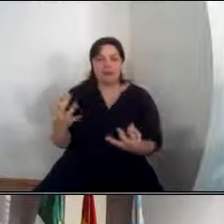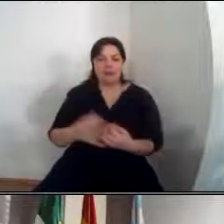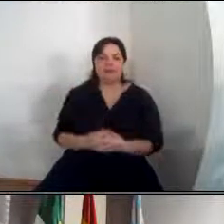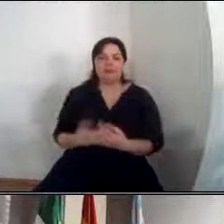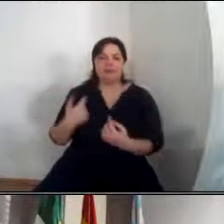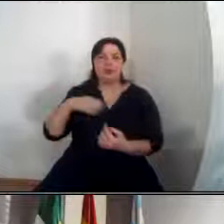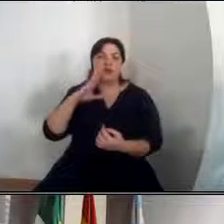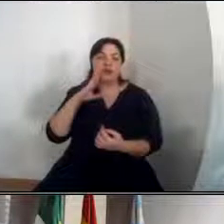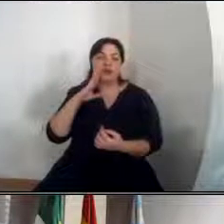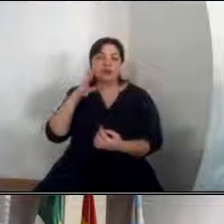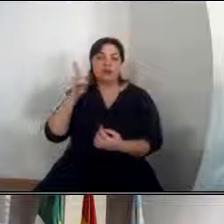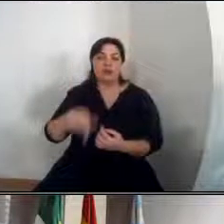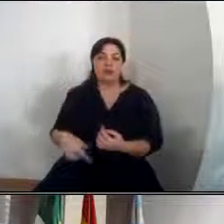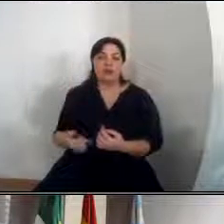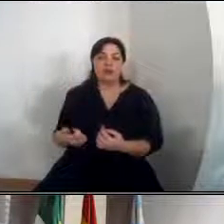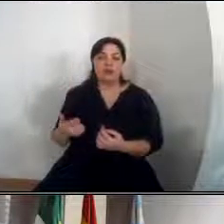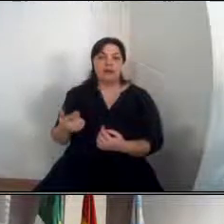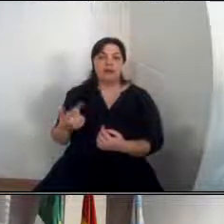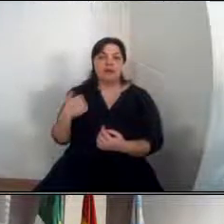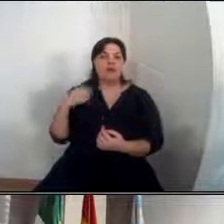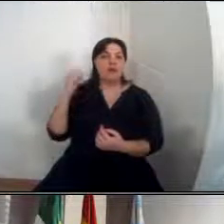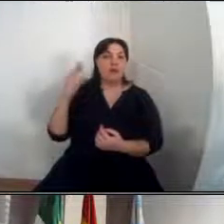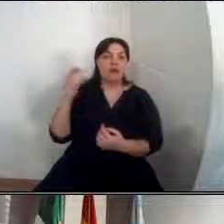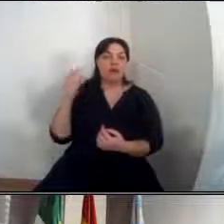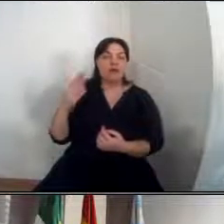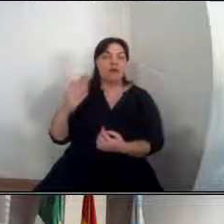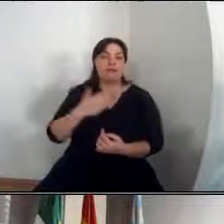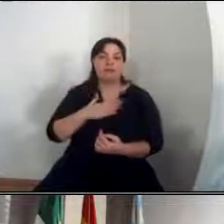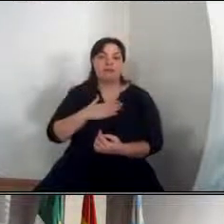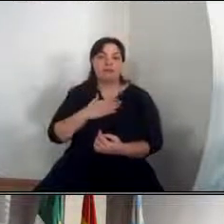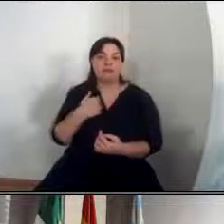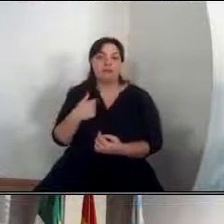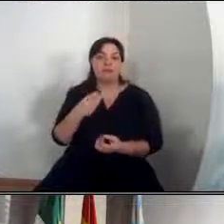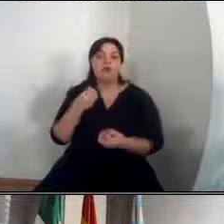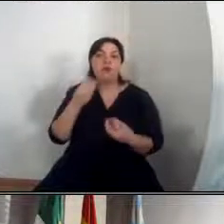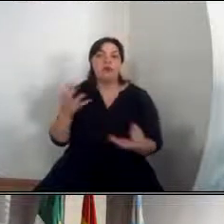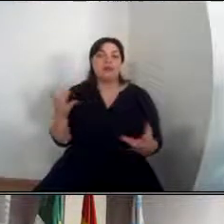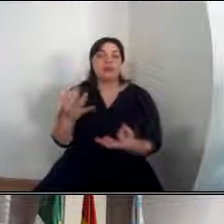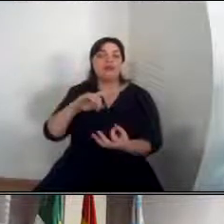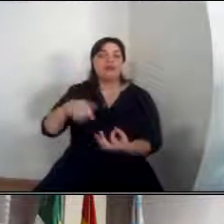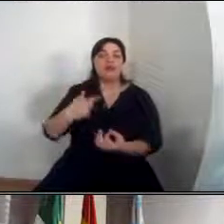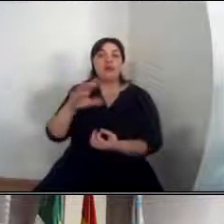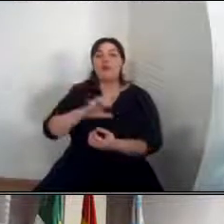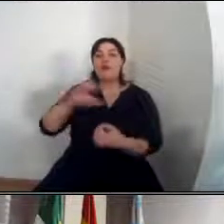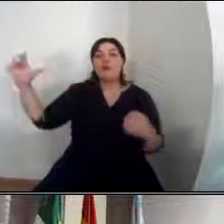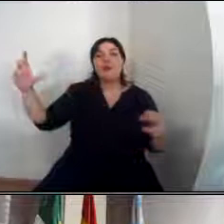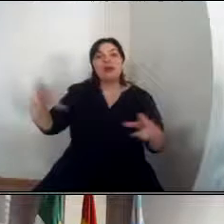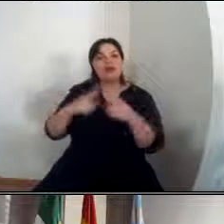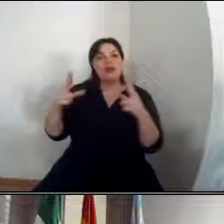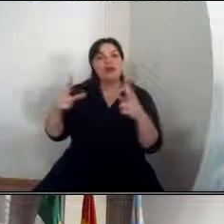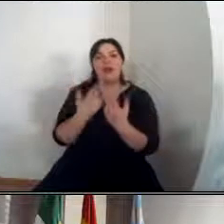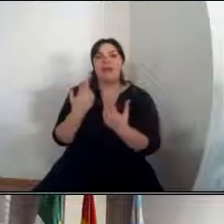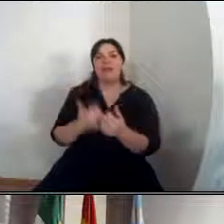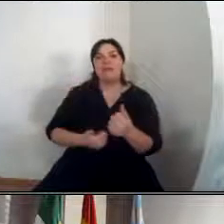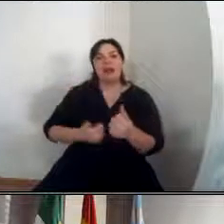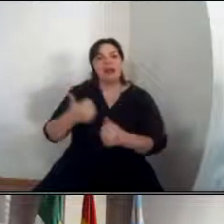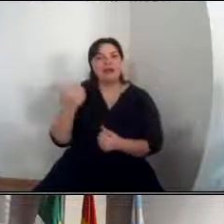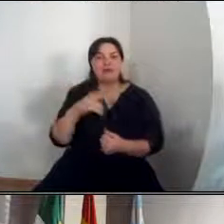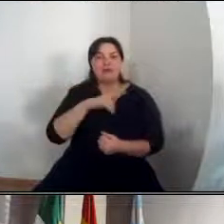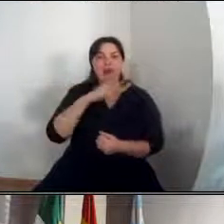antes y lo he dicho en mi intervención, necesitamos una Europa más social, una Europa que se